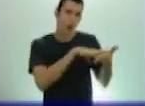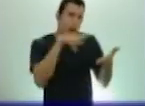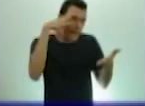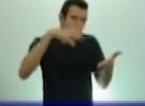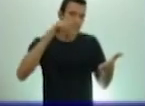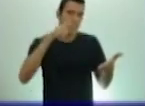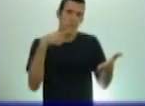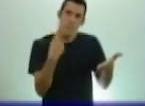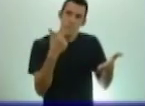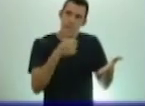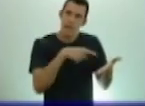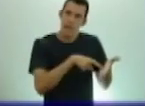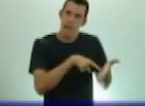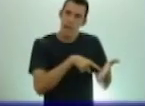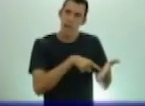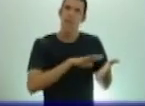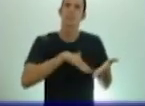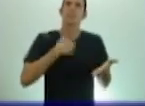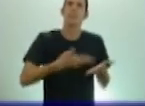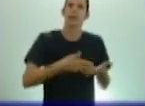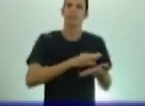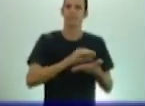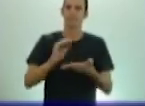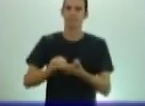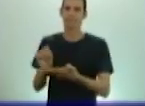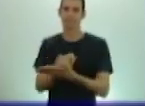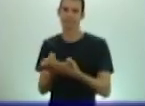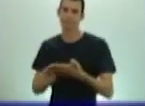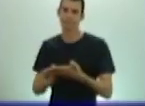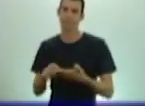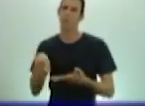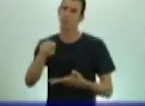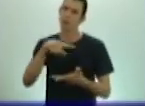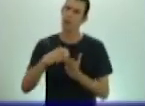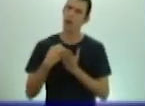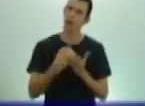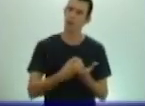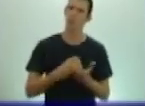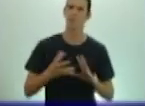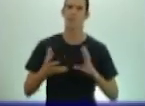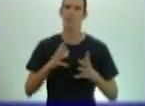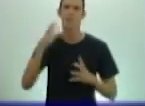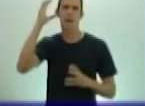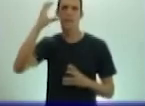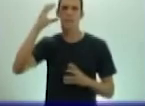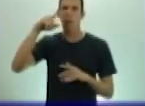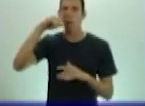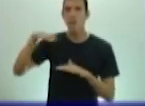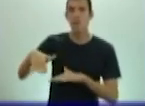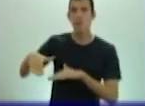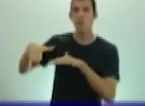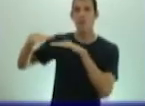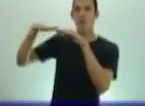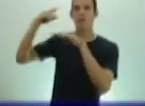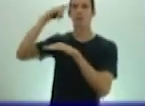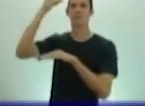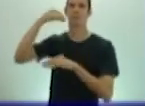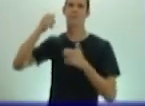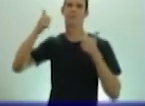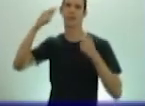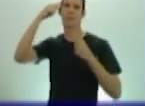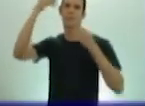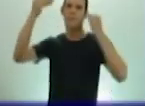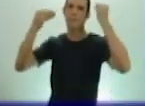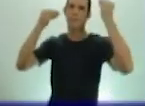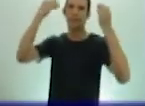nosotros seamos capaces también de tomar un juicio, tomar un criterio, asumir una valoración. Por tanto, contribuye a que su